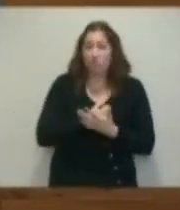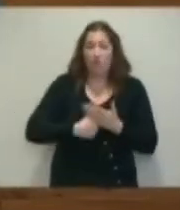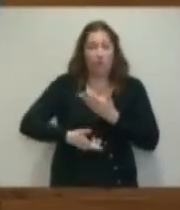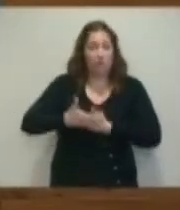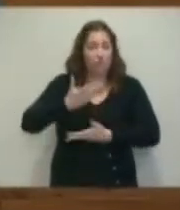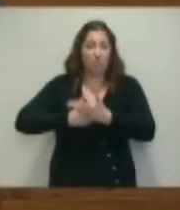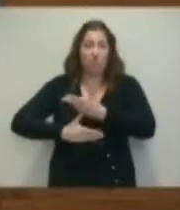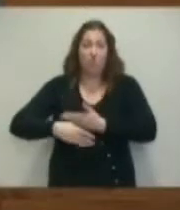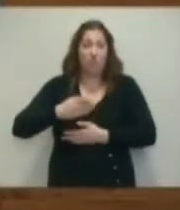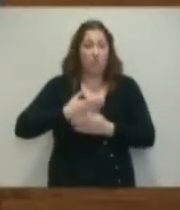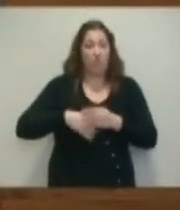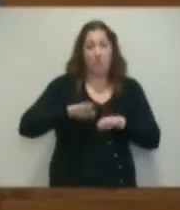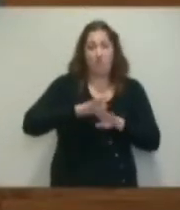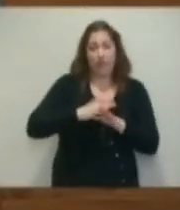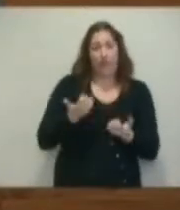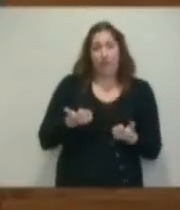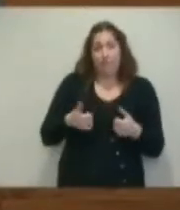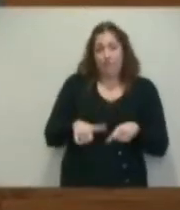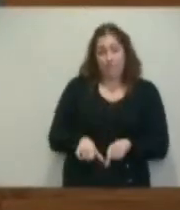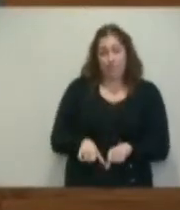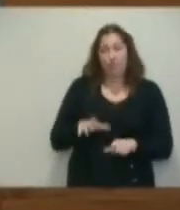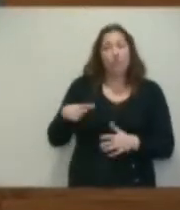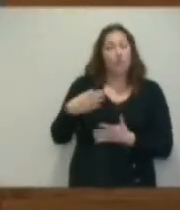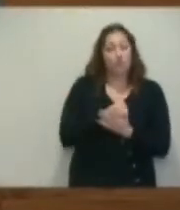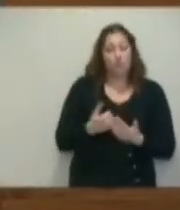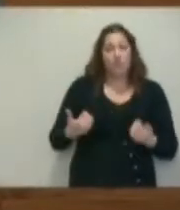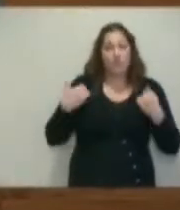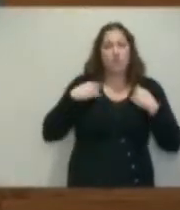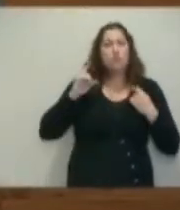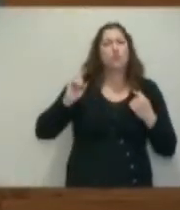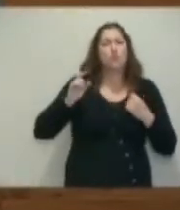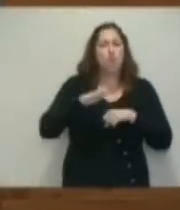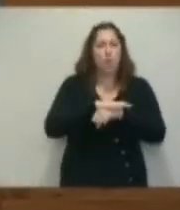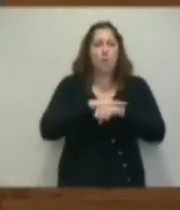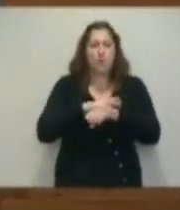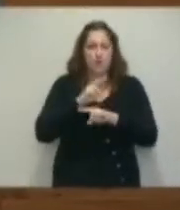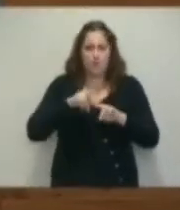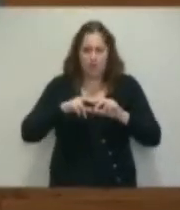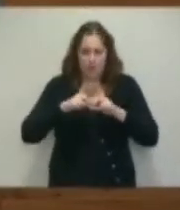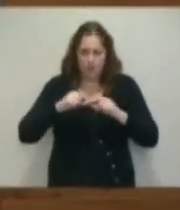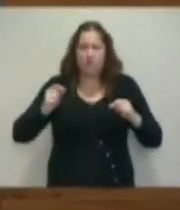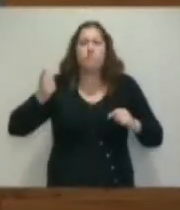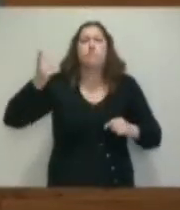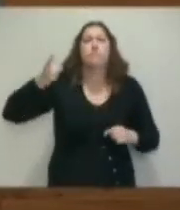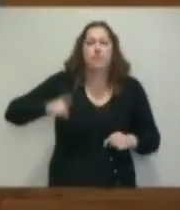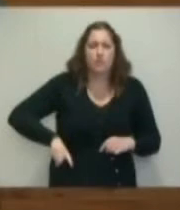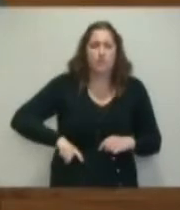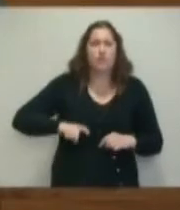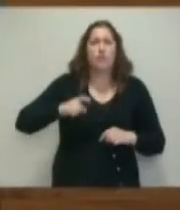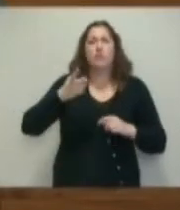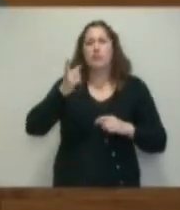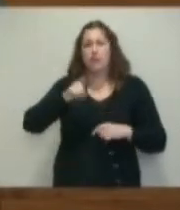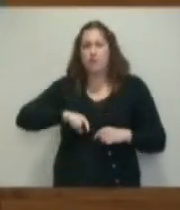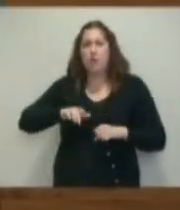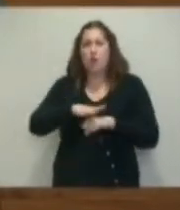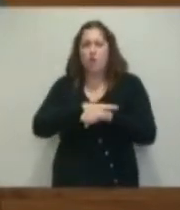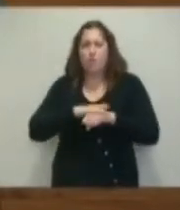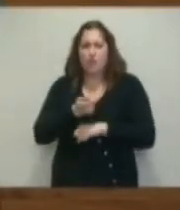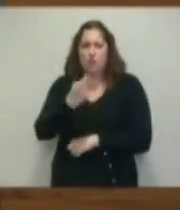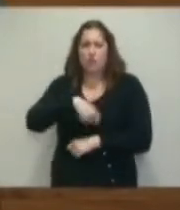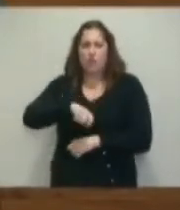todos bastantes responsabilidades. No solo el Gobierno del Principado de Asturias, que también, sino también los sucesivos gobiernos de